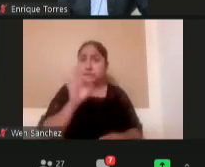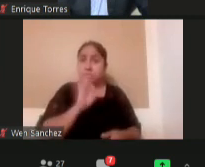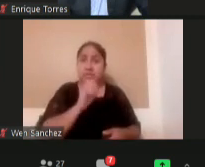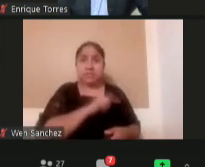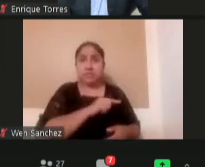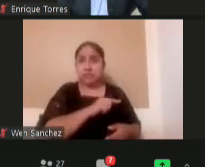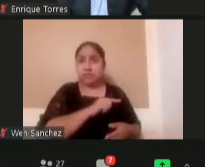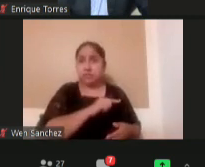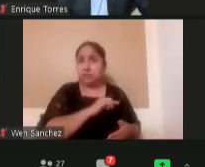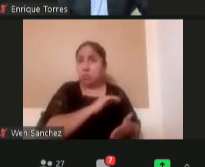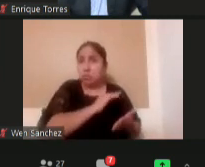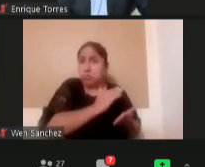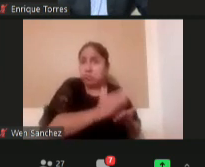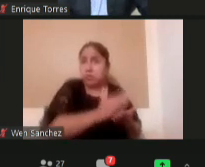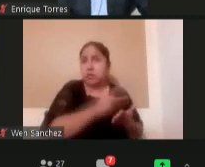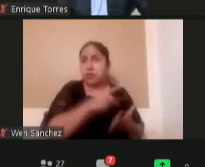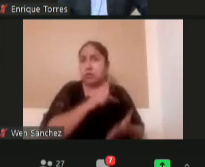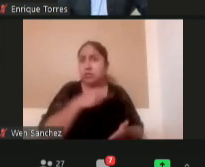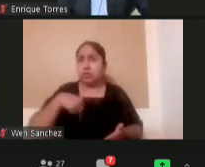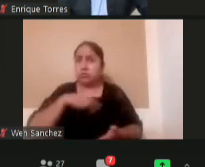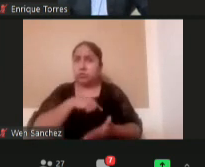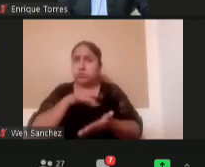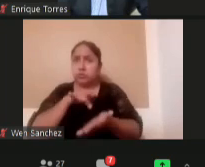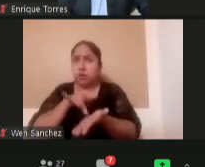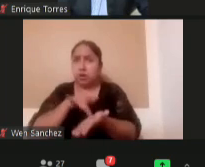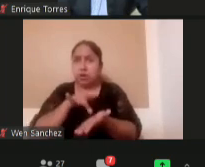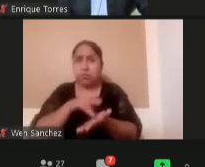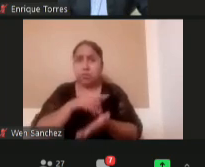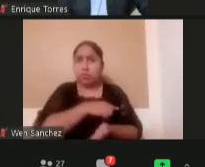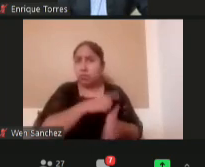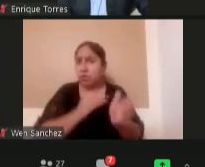Consejo. Gracias, presidente. Gracias, regidora.